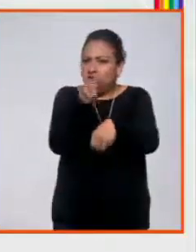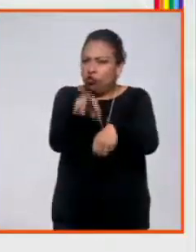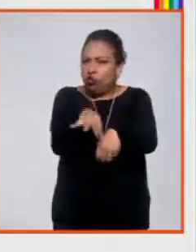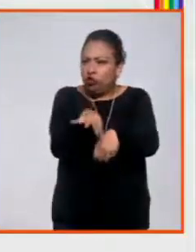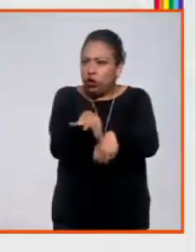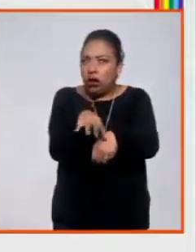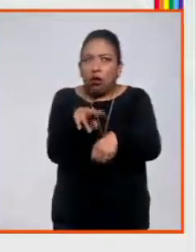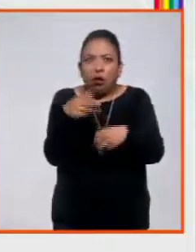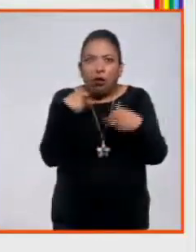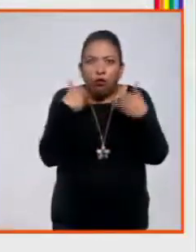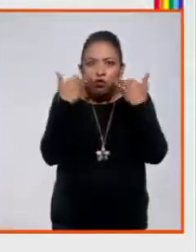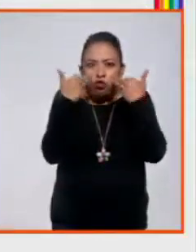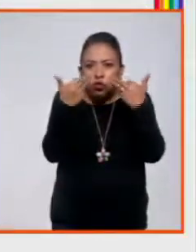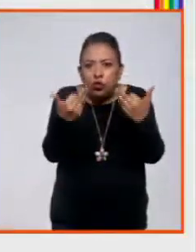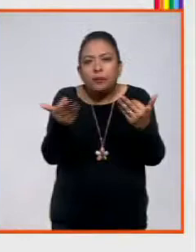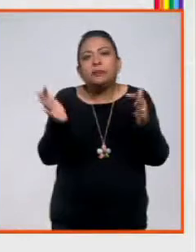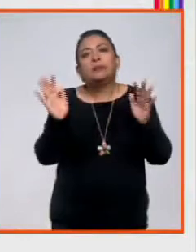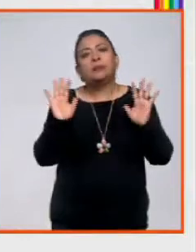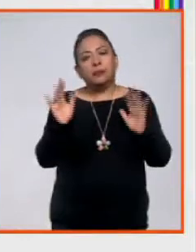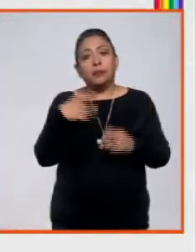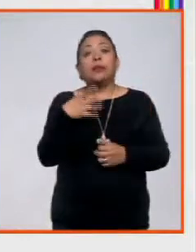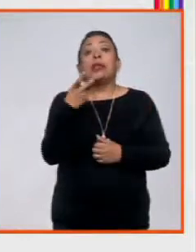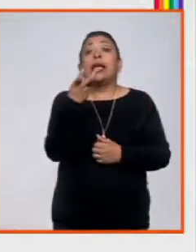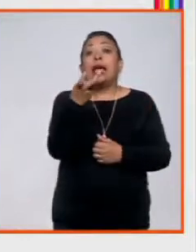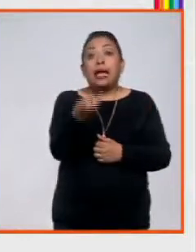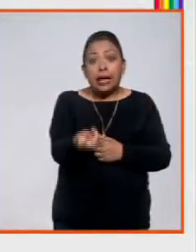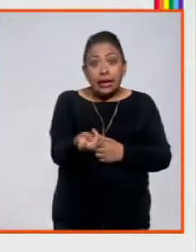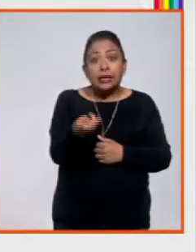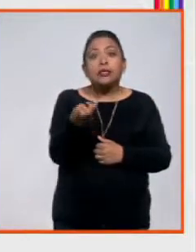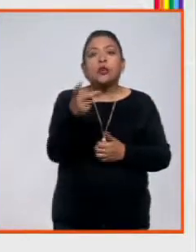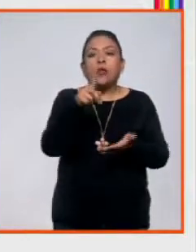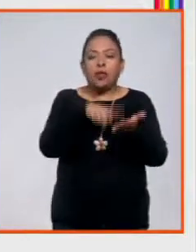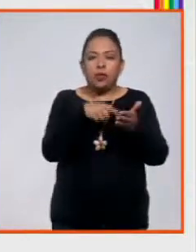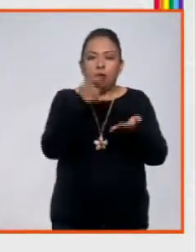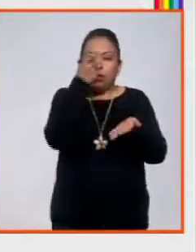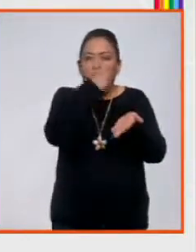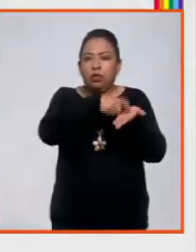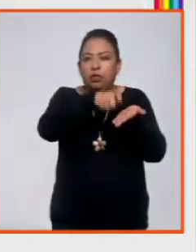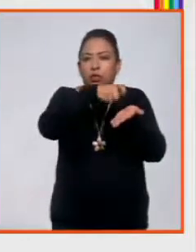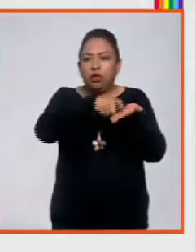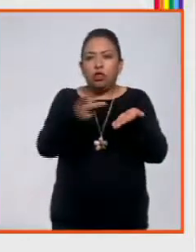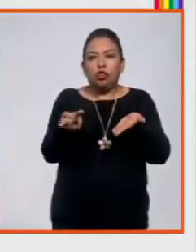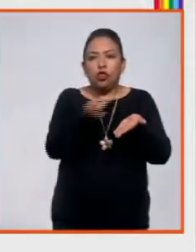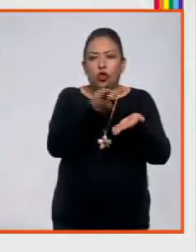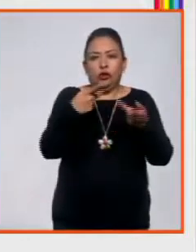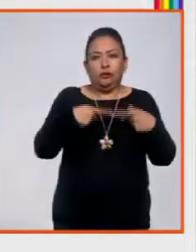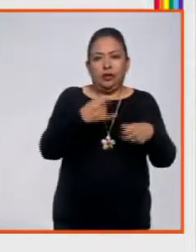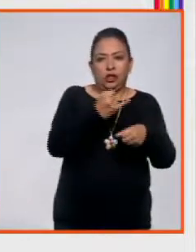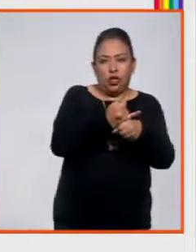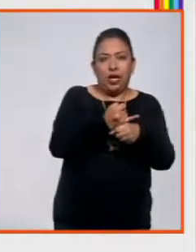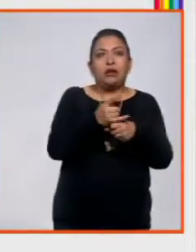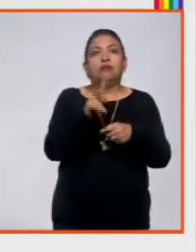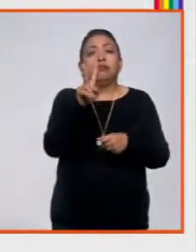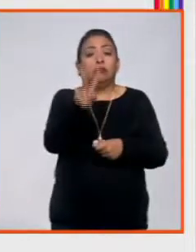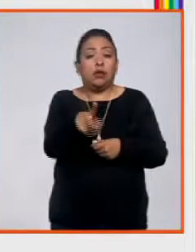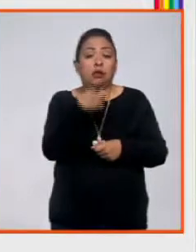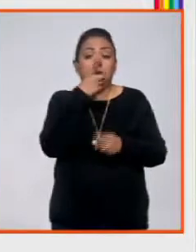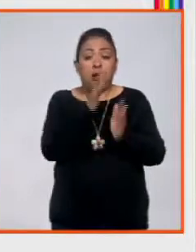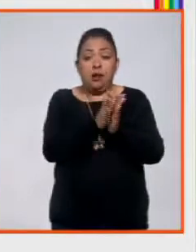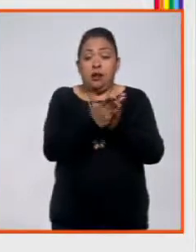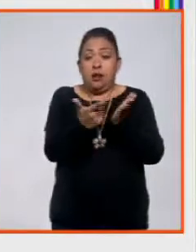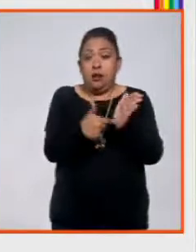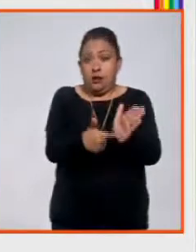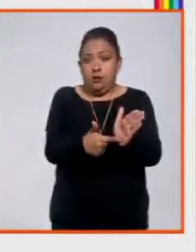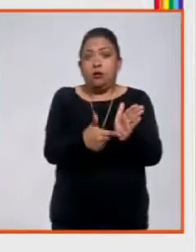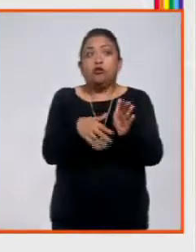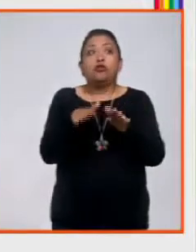entonces bueno pues esa es la construcción que hice de de ambos personajes aunque repito la novela es